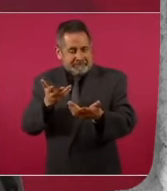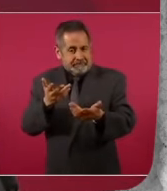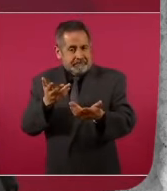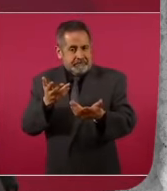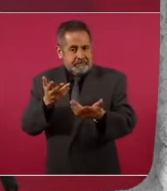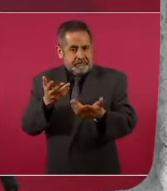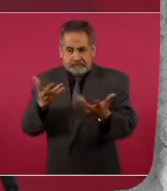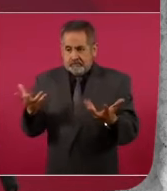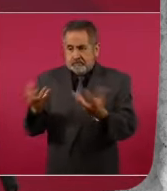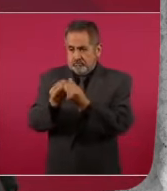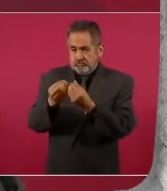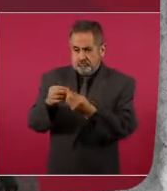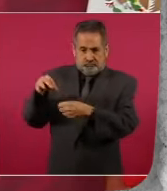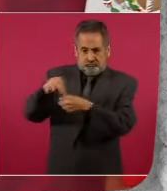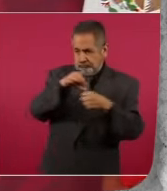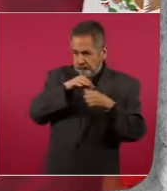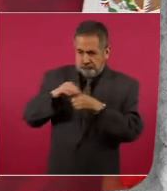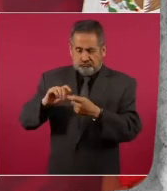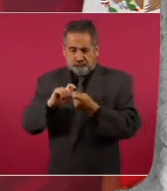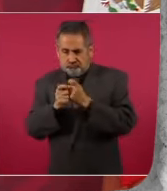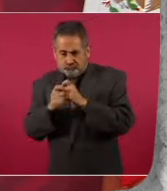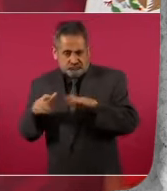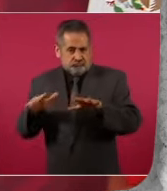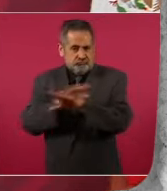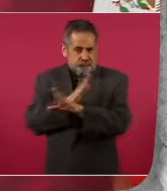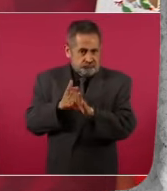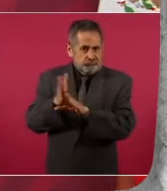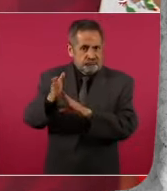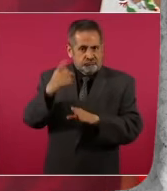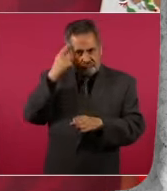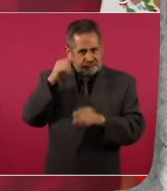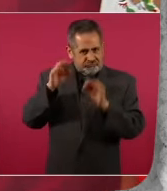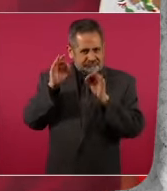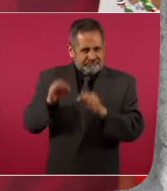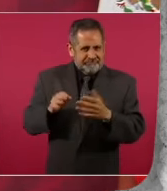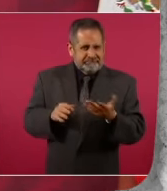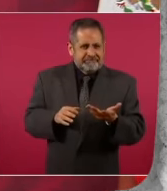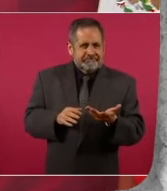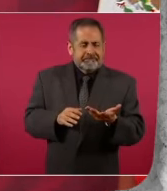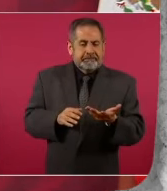haya una transformación o se mantenga la transformación,